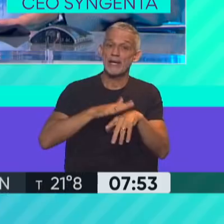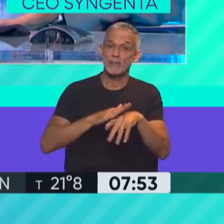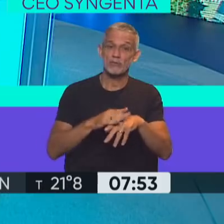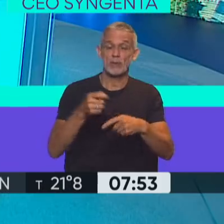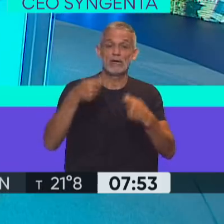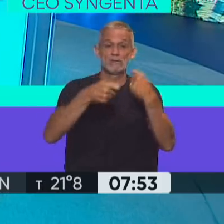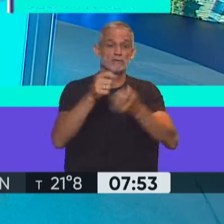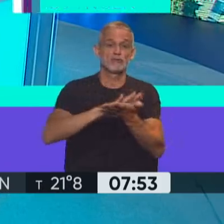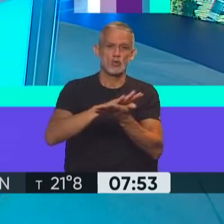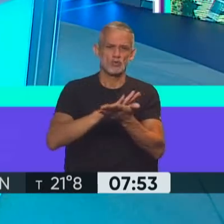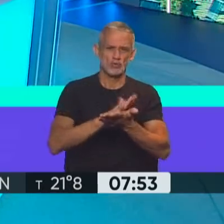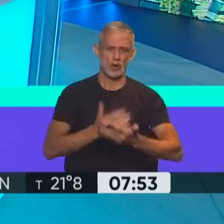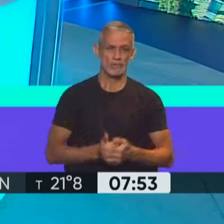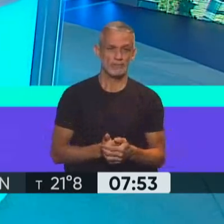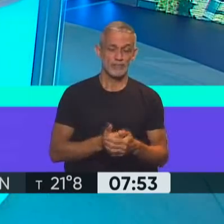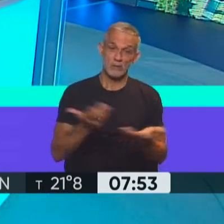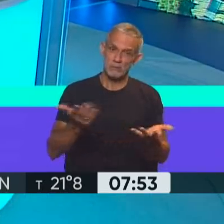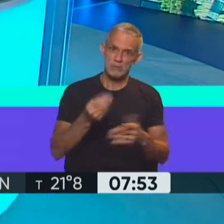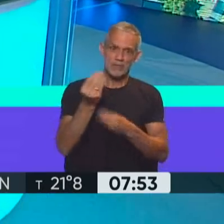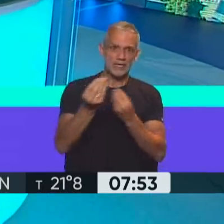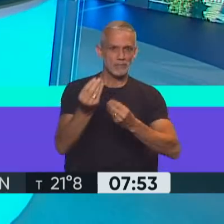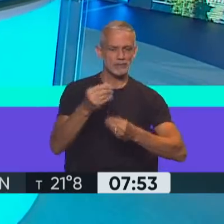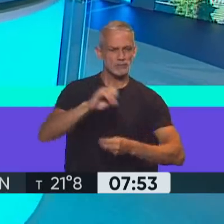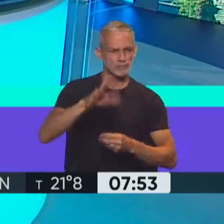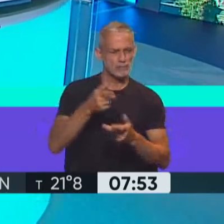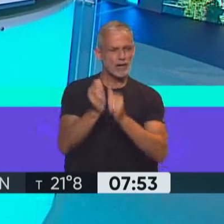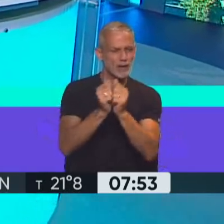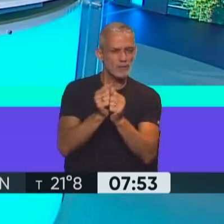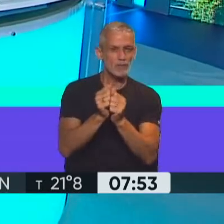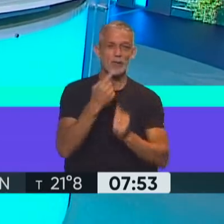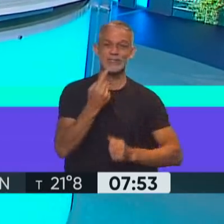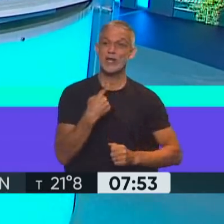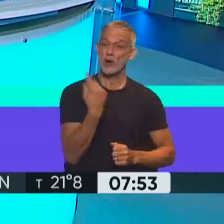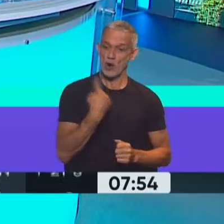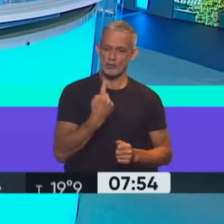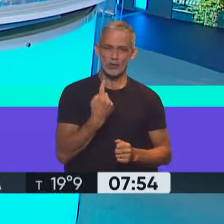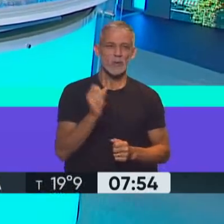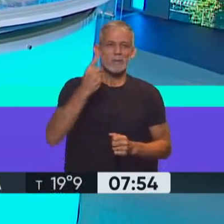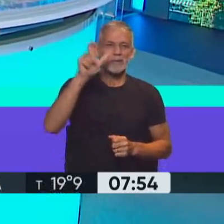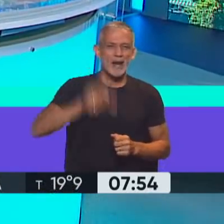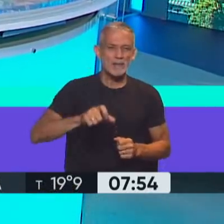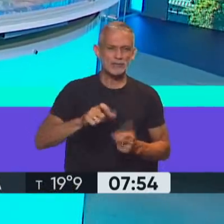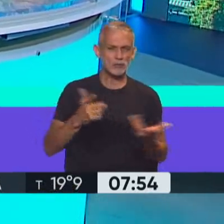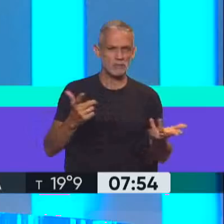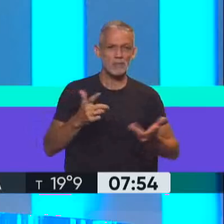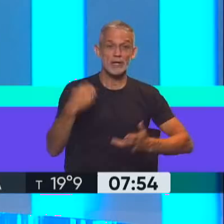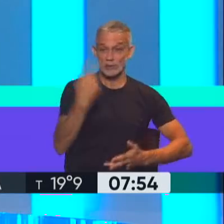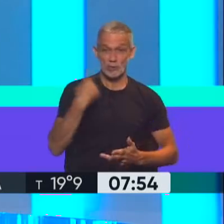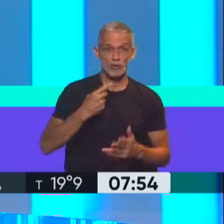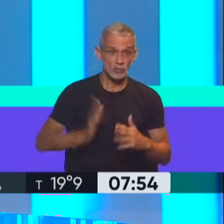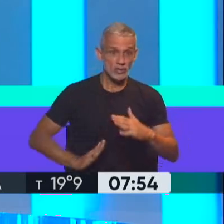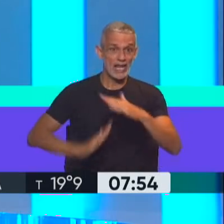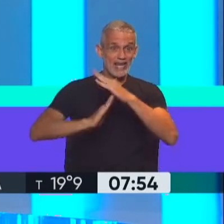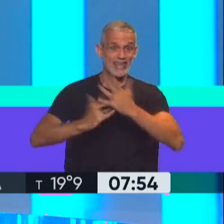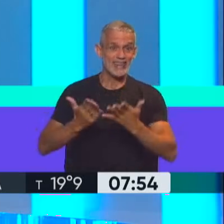soluciones es curioso escuchar los nodos como representantes del sector empresario hablando en el nosotros en la primera persona del plural quienes somos líderes